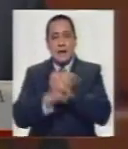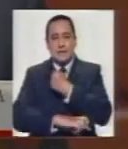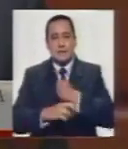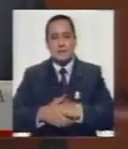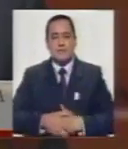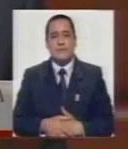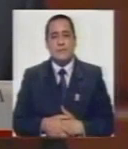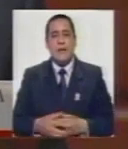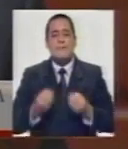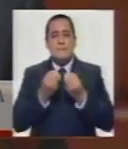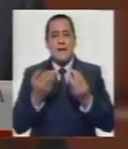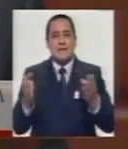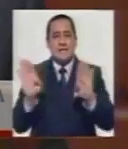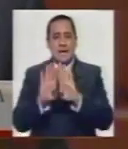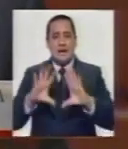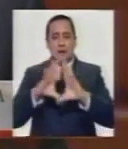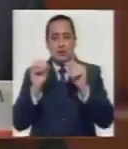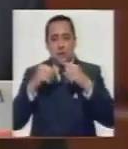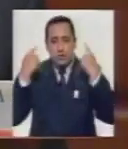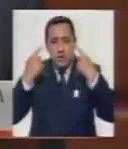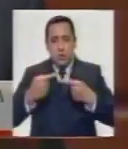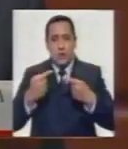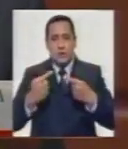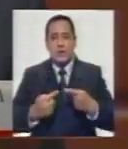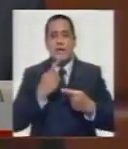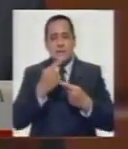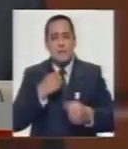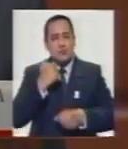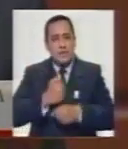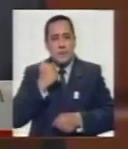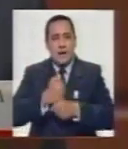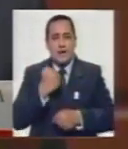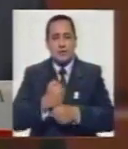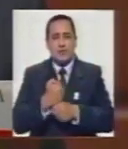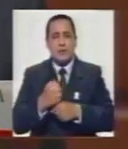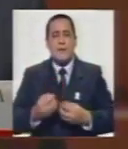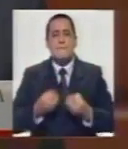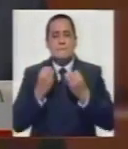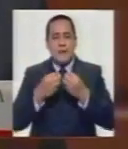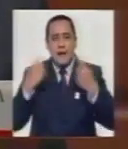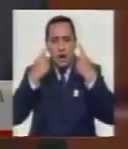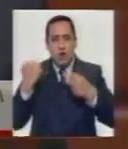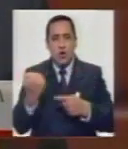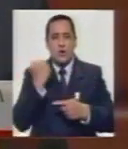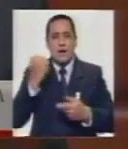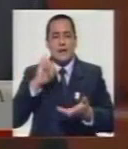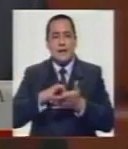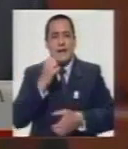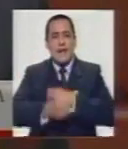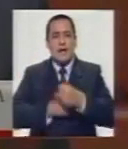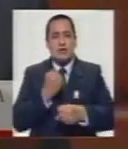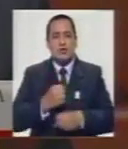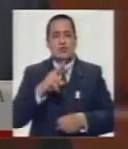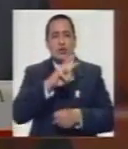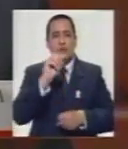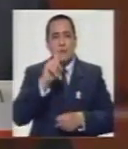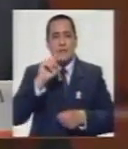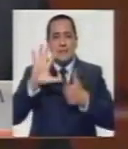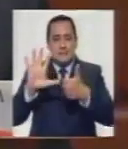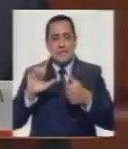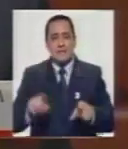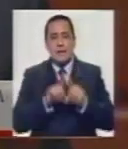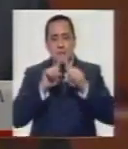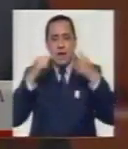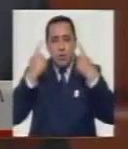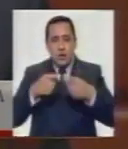2016. Para cerrar brechas, estamos trabajando para lograr que al 2016 la